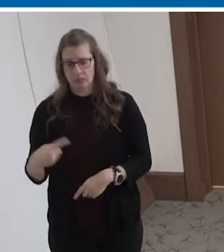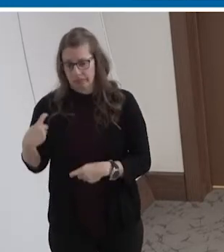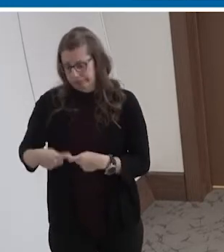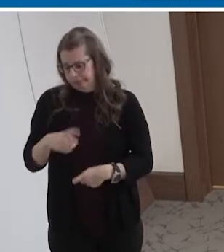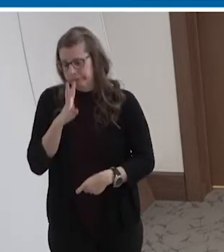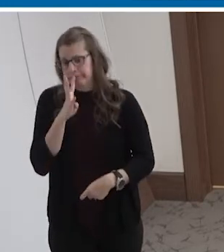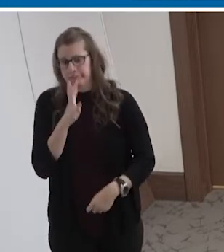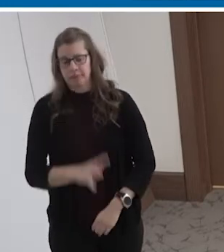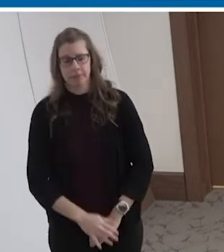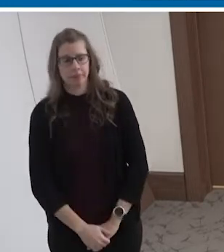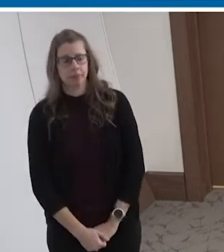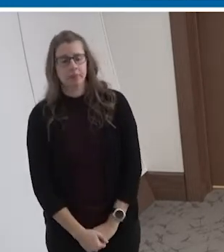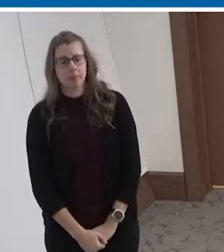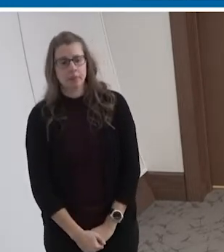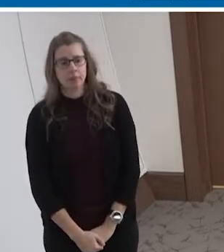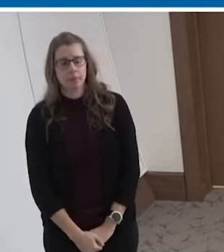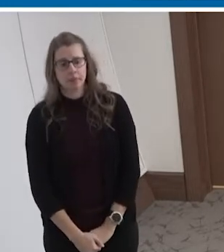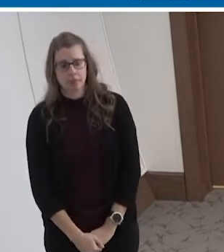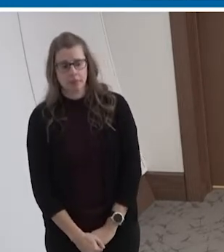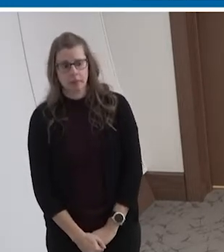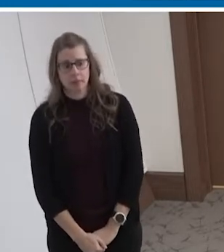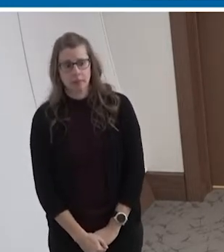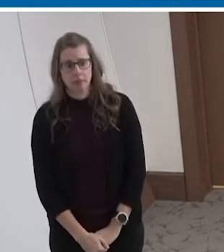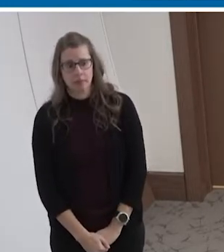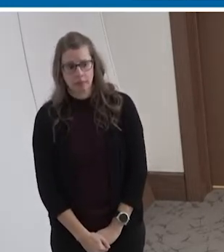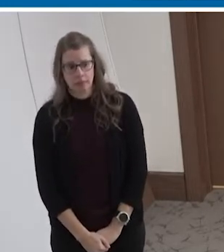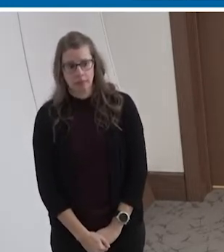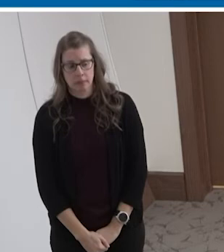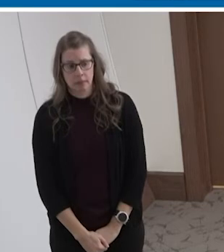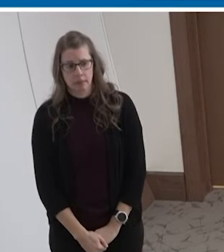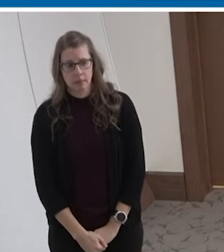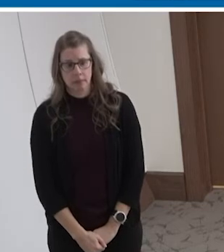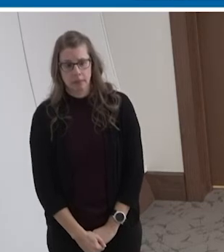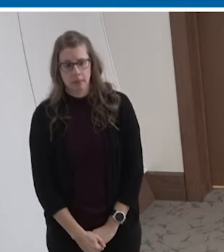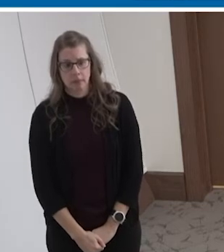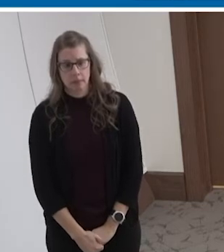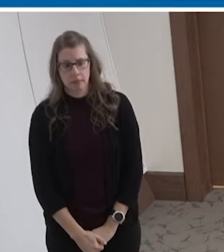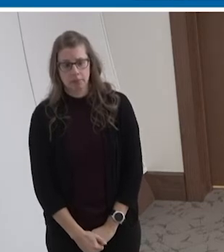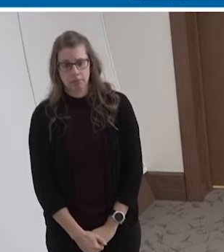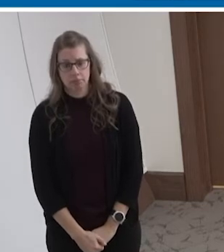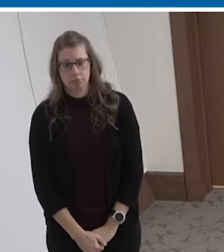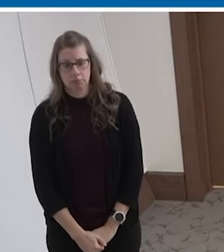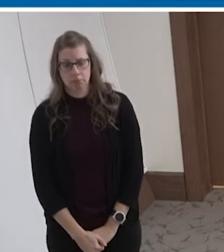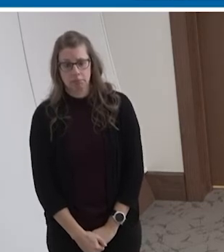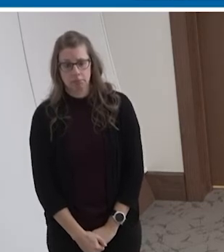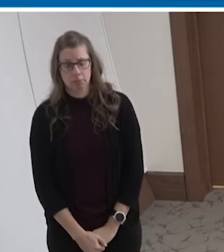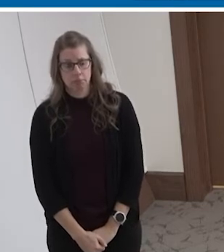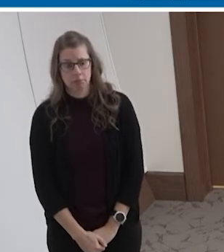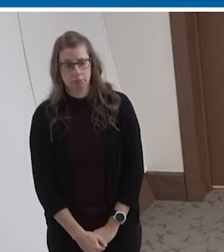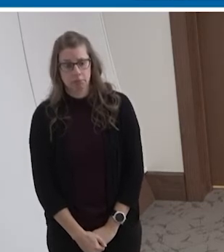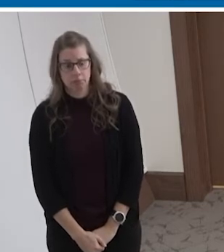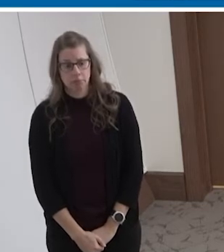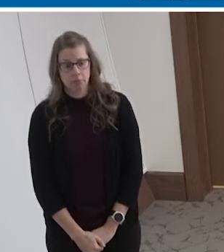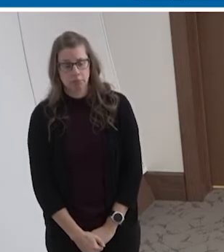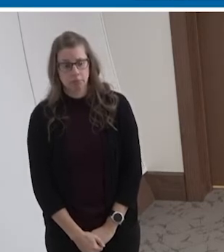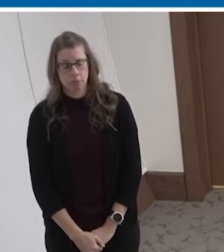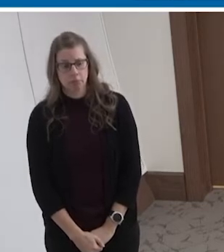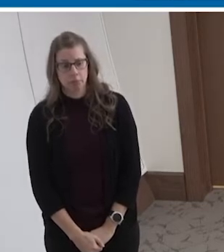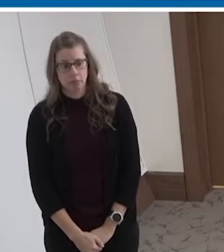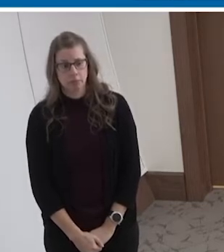miles de niños fueron incluidos en los estudios de prueba para